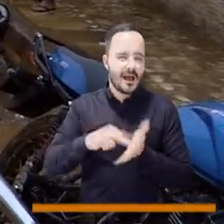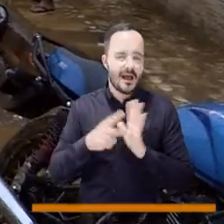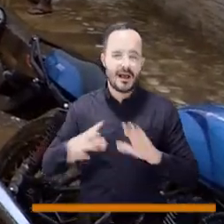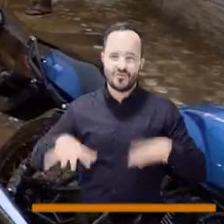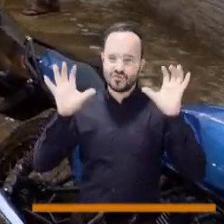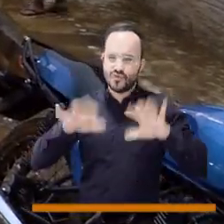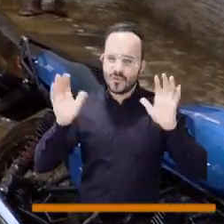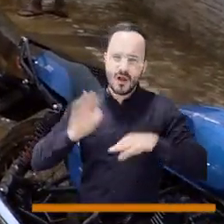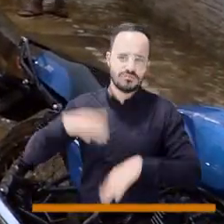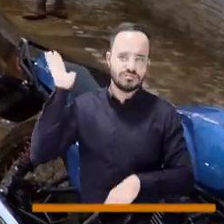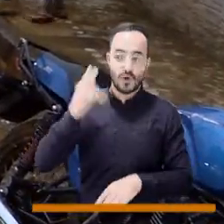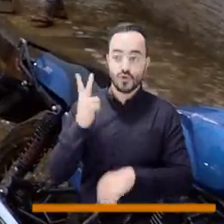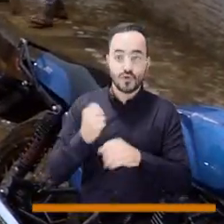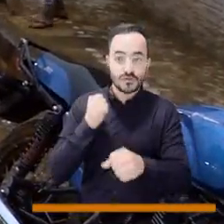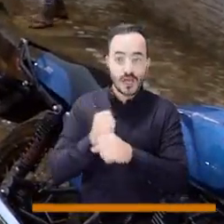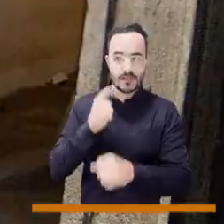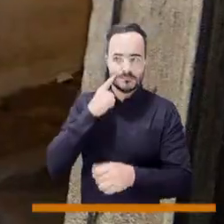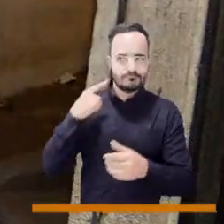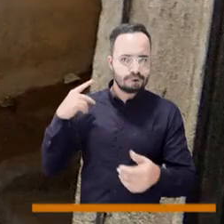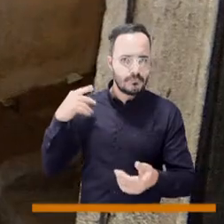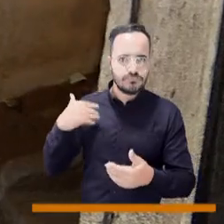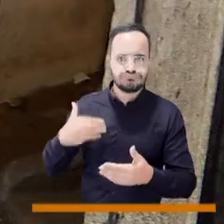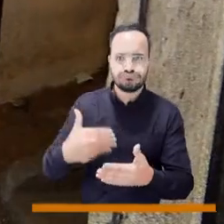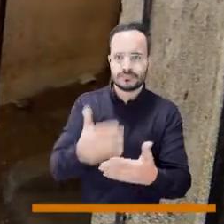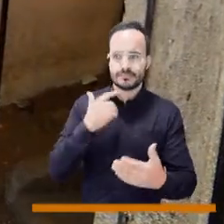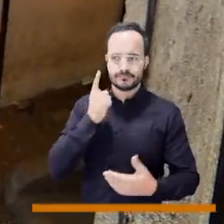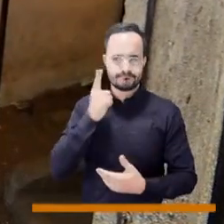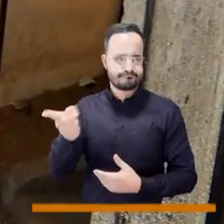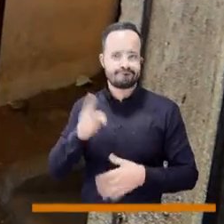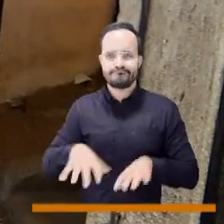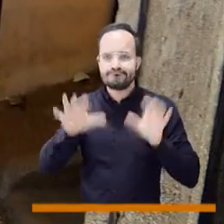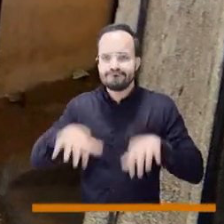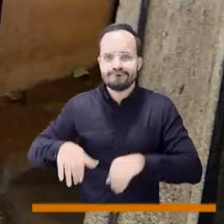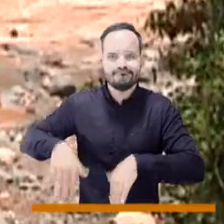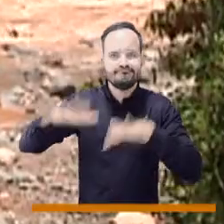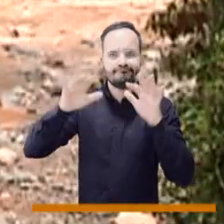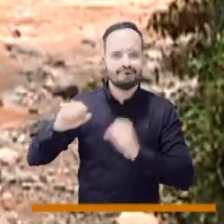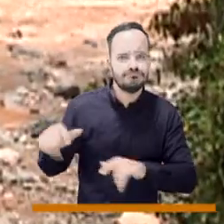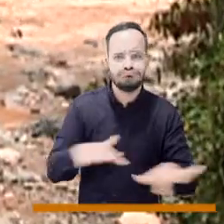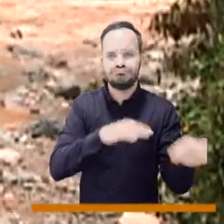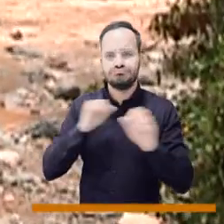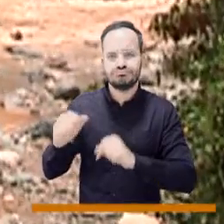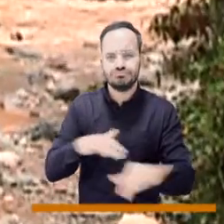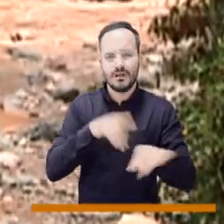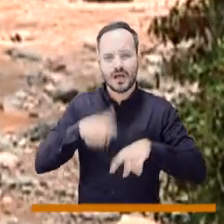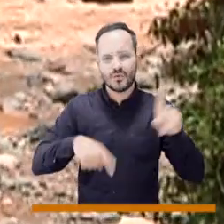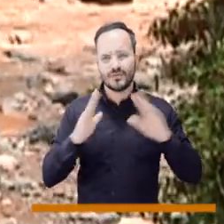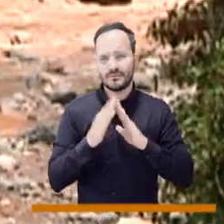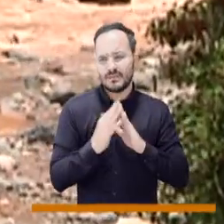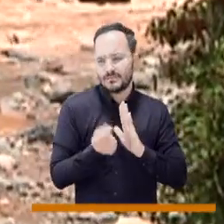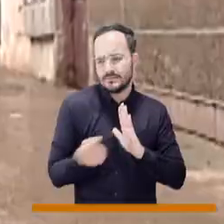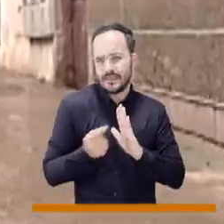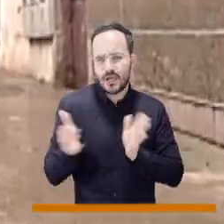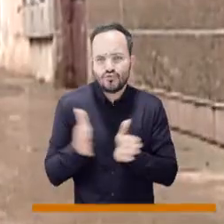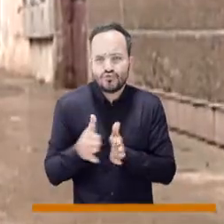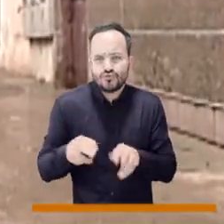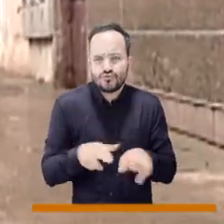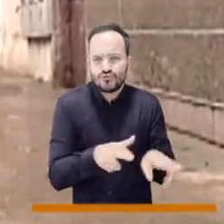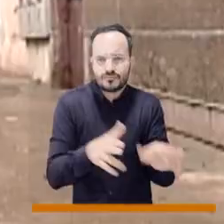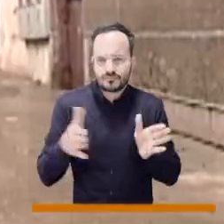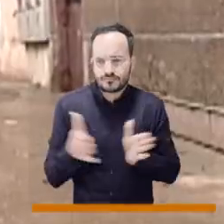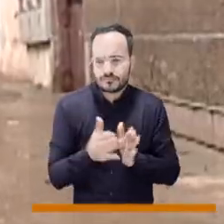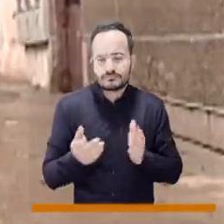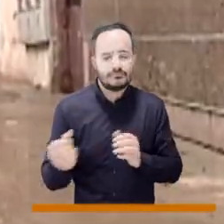implicó quiebras que crecían fuertemente y un grave riesgo para miles de familias que viven cerca a quiebras y a